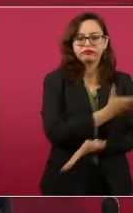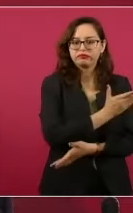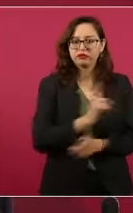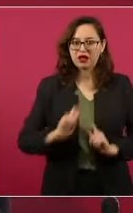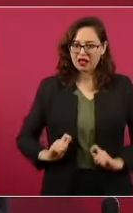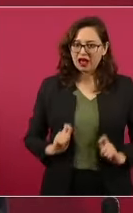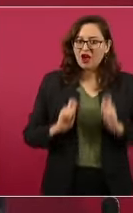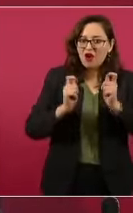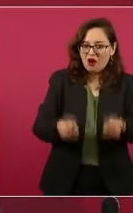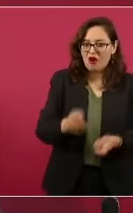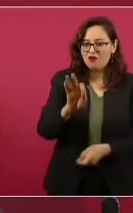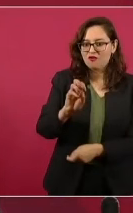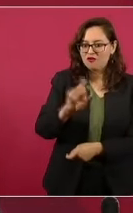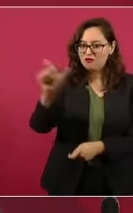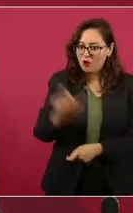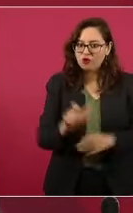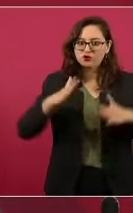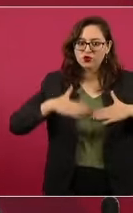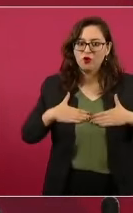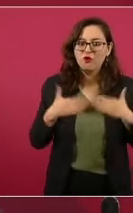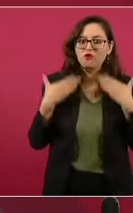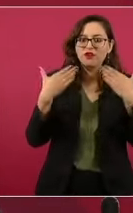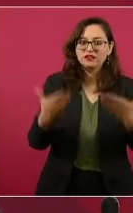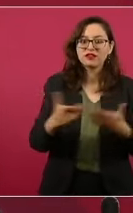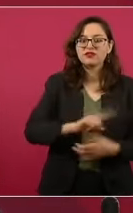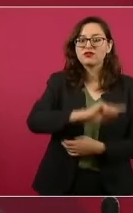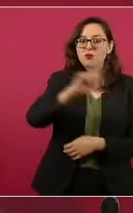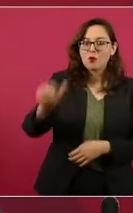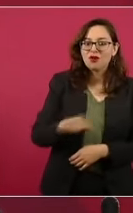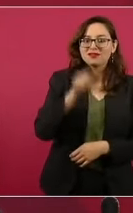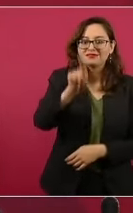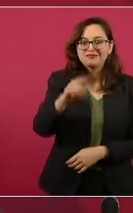Entonces se convierte en un traidor a la democracia.